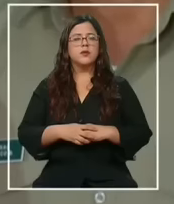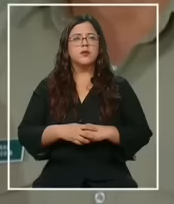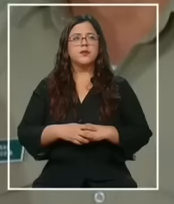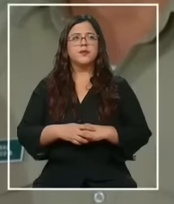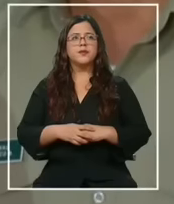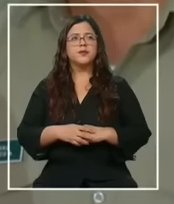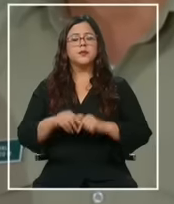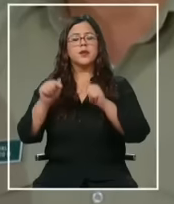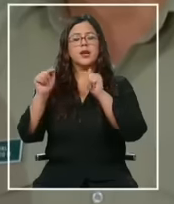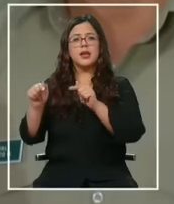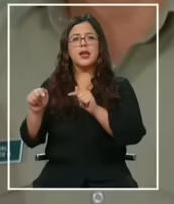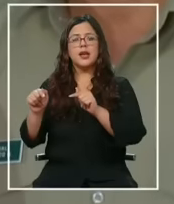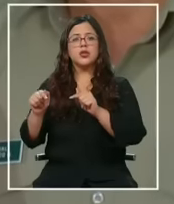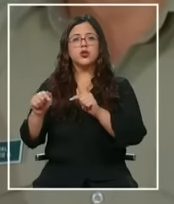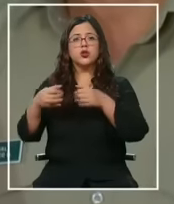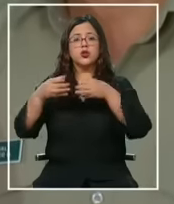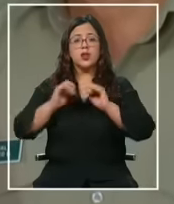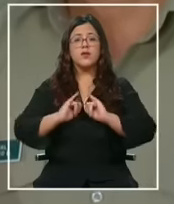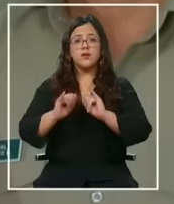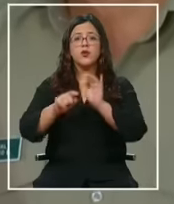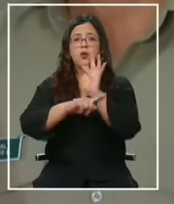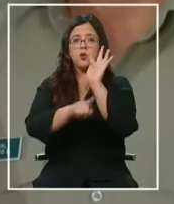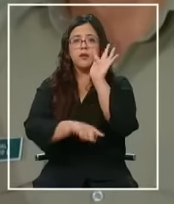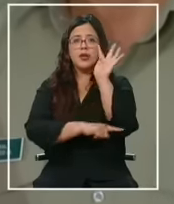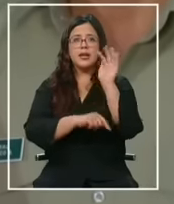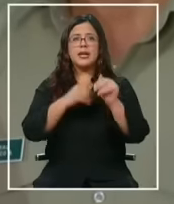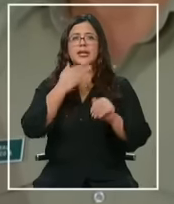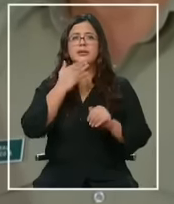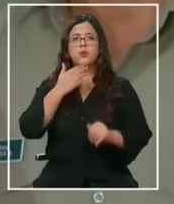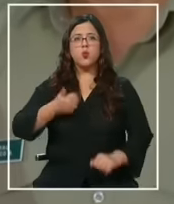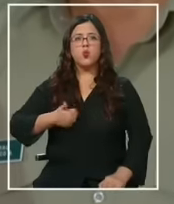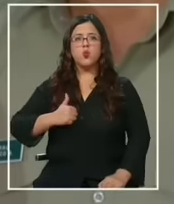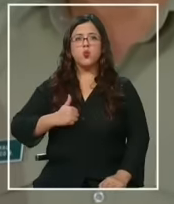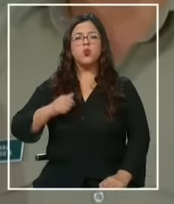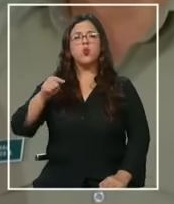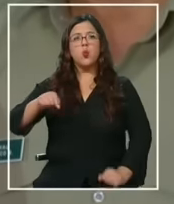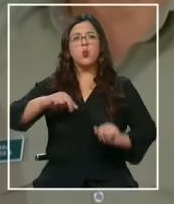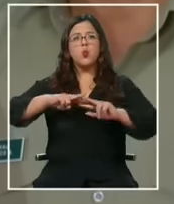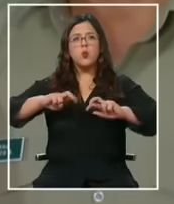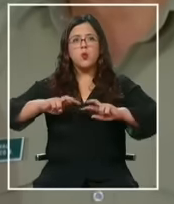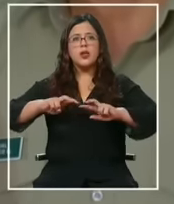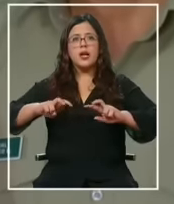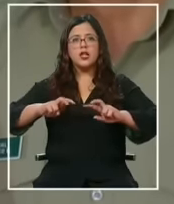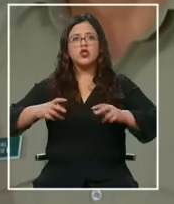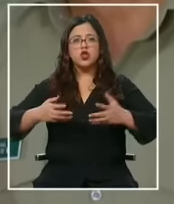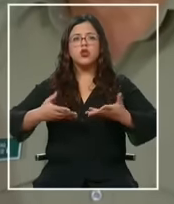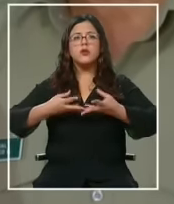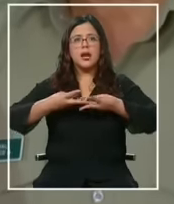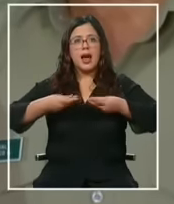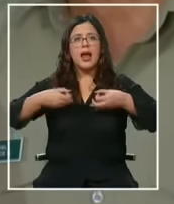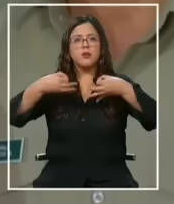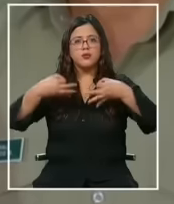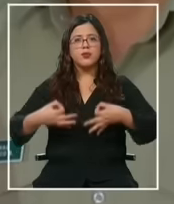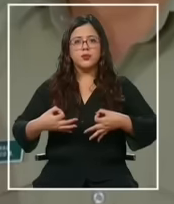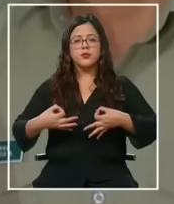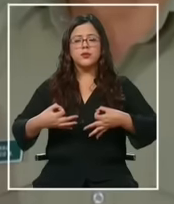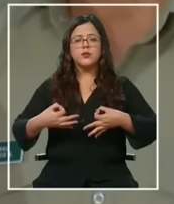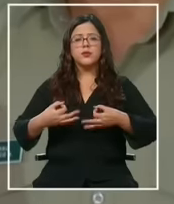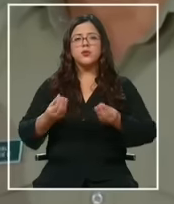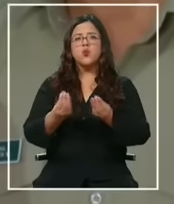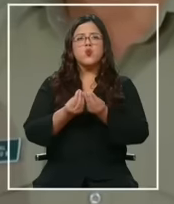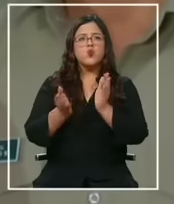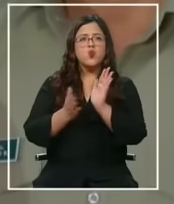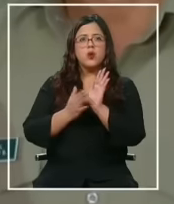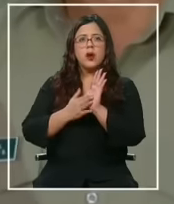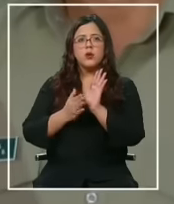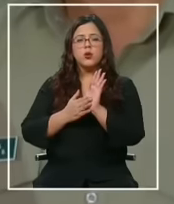En ese sentido, la señal que damos, tanto como fiscalía como policía, es una investigación de calidad, una investigación con muchísimos antecedentes, una